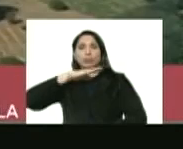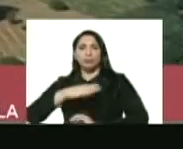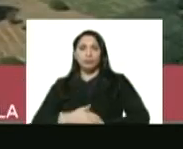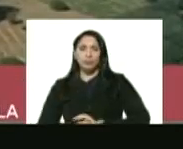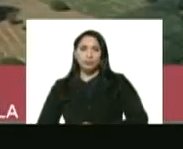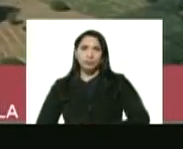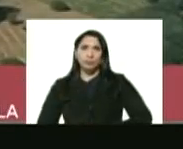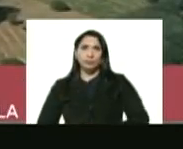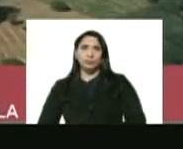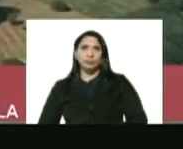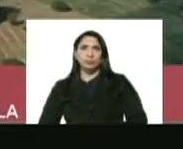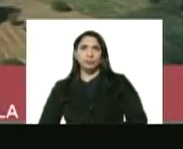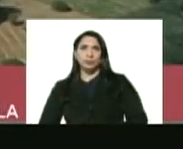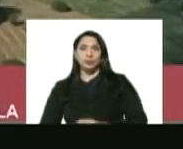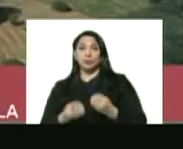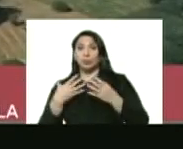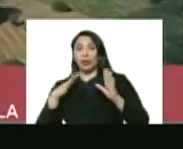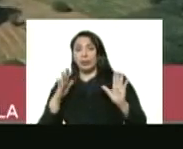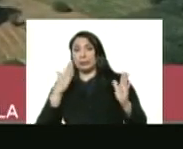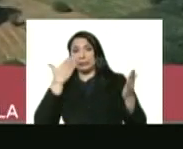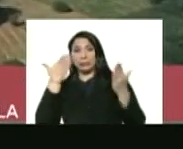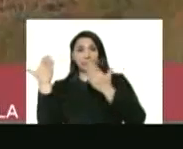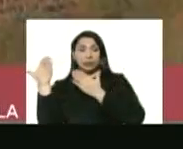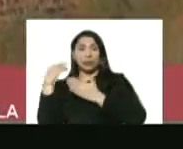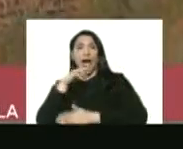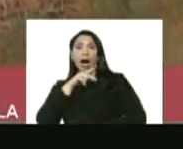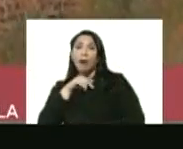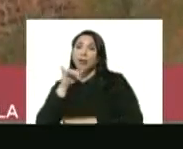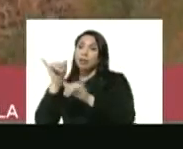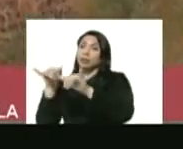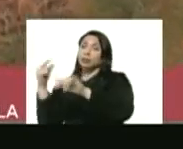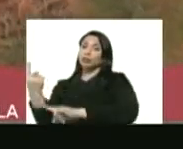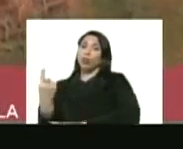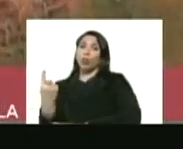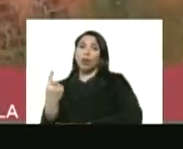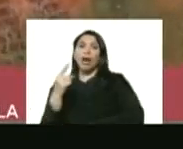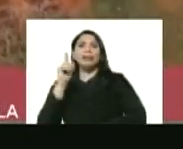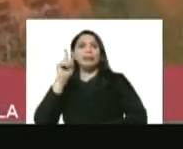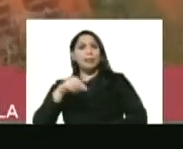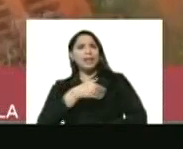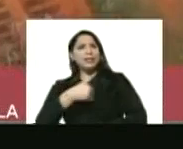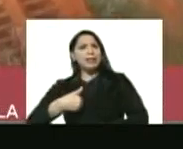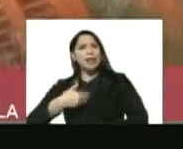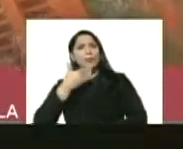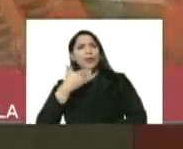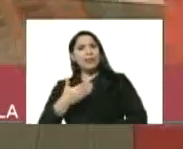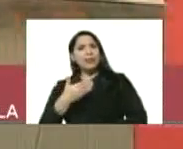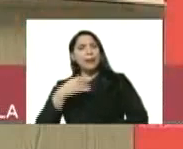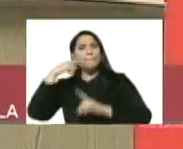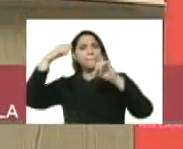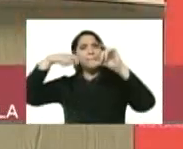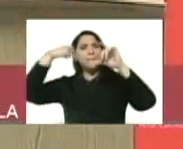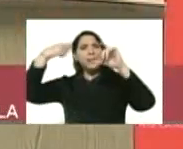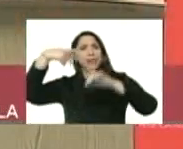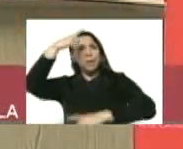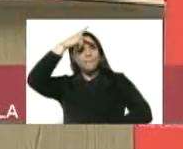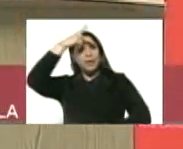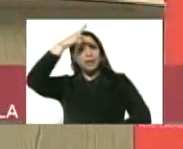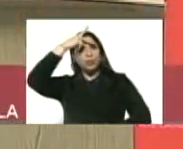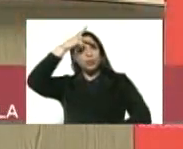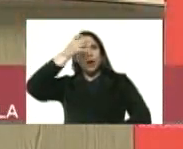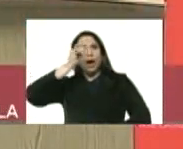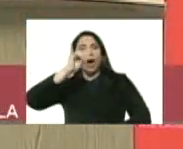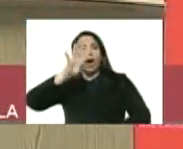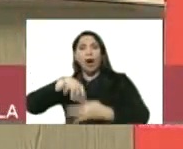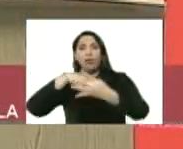desbordados. Bueno, las imágenes hablan por sí solas. Pero yo quiero también pedir un video de Perú. Perú está en el